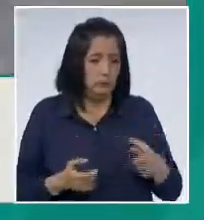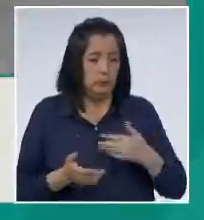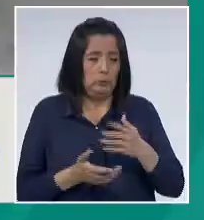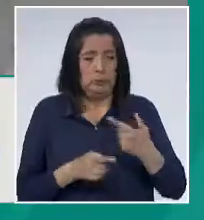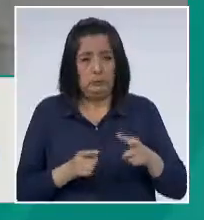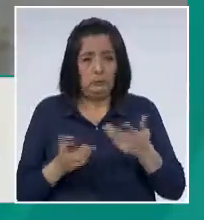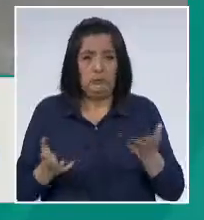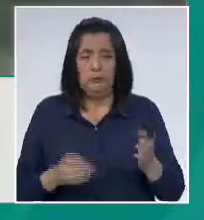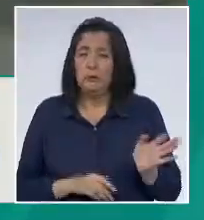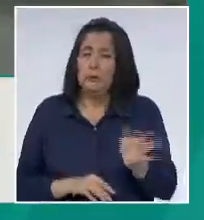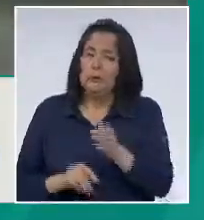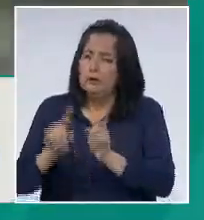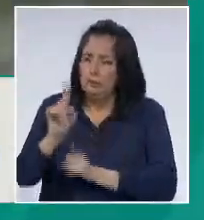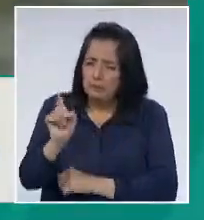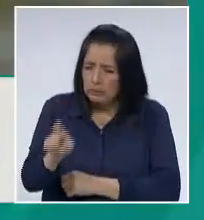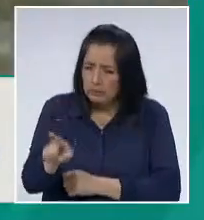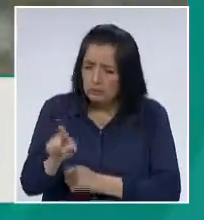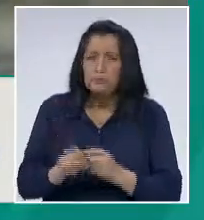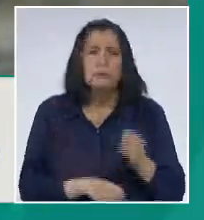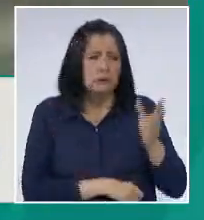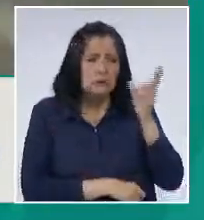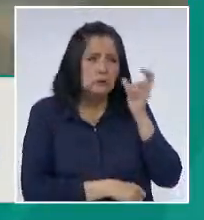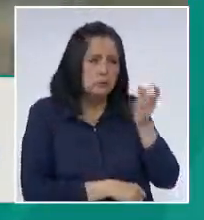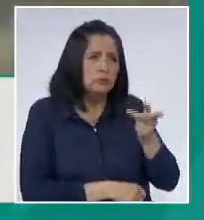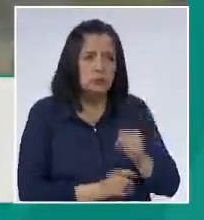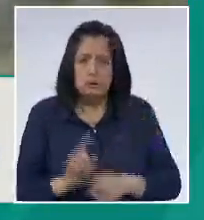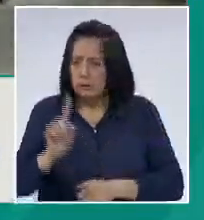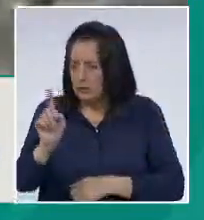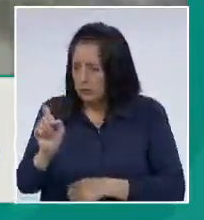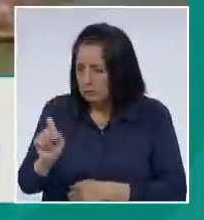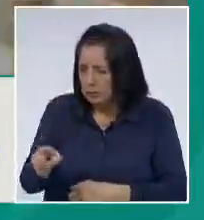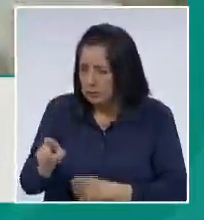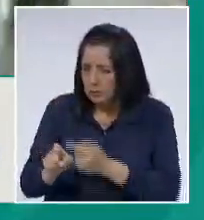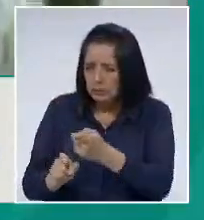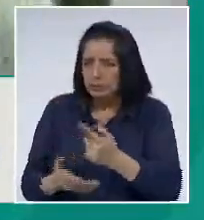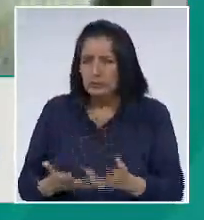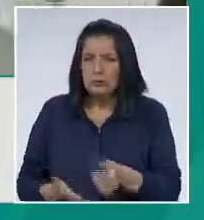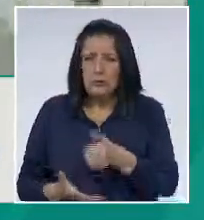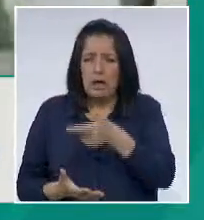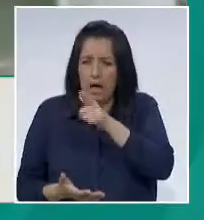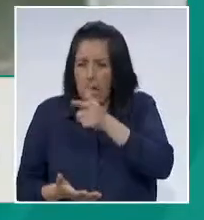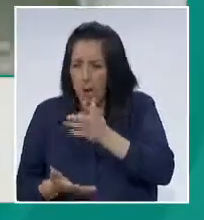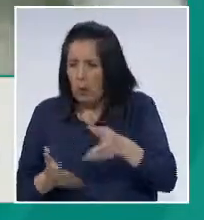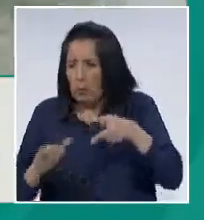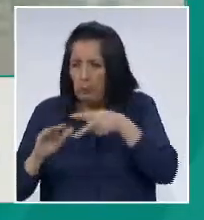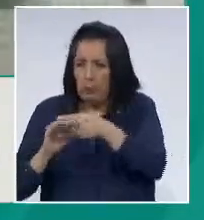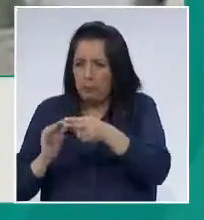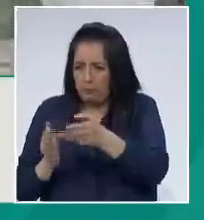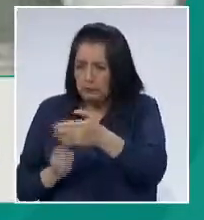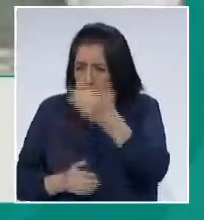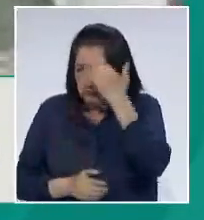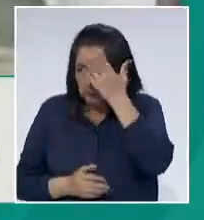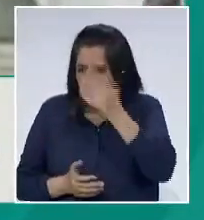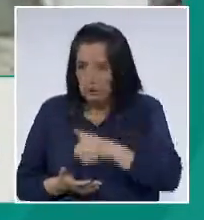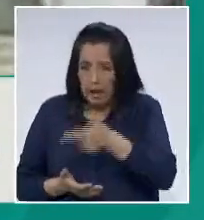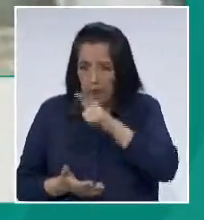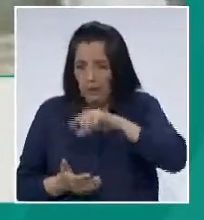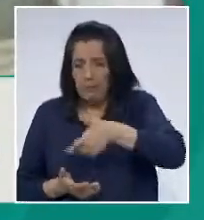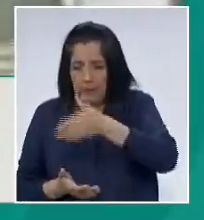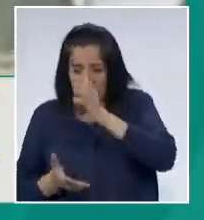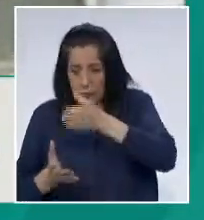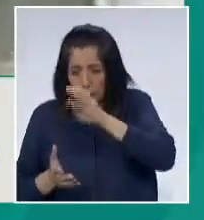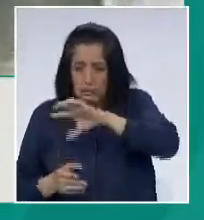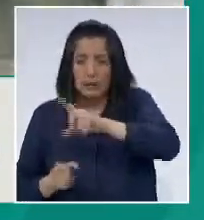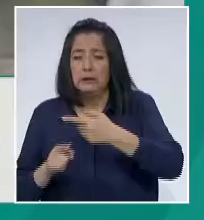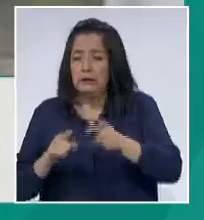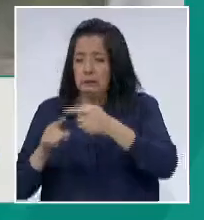es. Martín, te escucho. Sí, Cristian, además del suministro de agua que ha sido cortado, como sabemos, el de agua potable en varias zonas de San